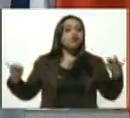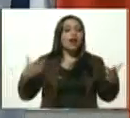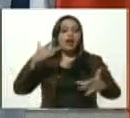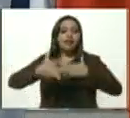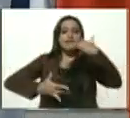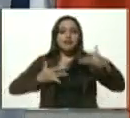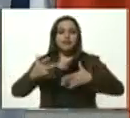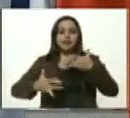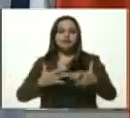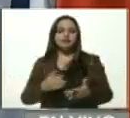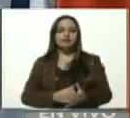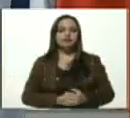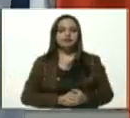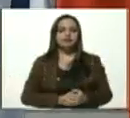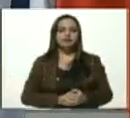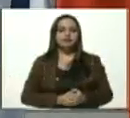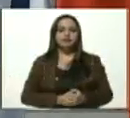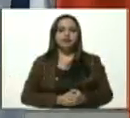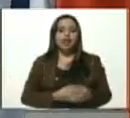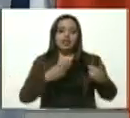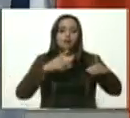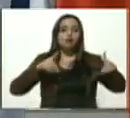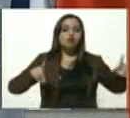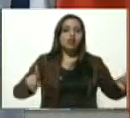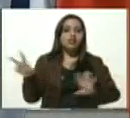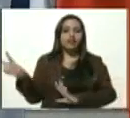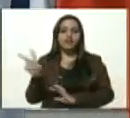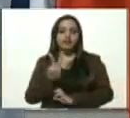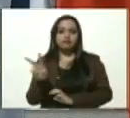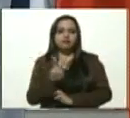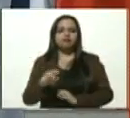evento de la democracia venezolana,